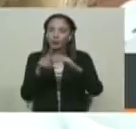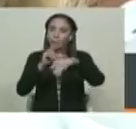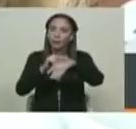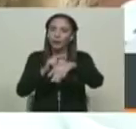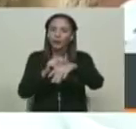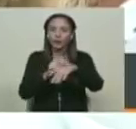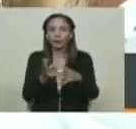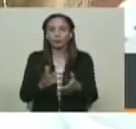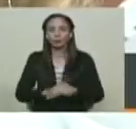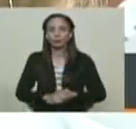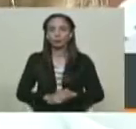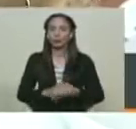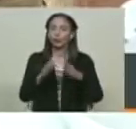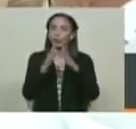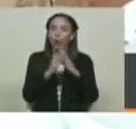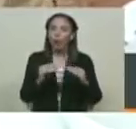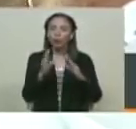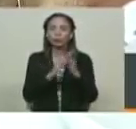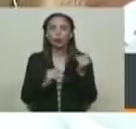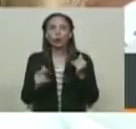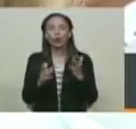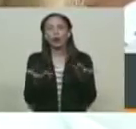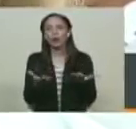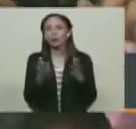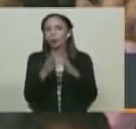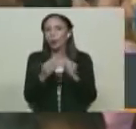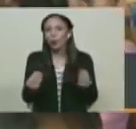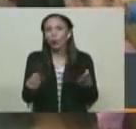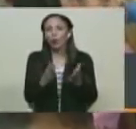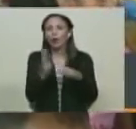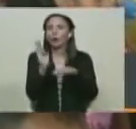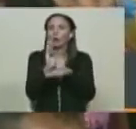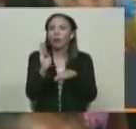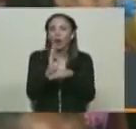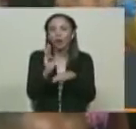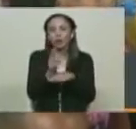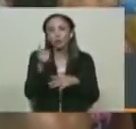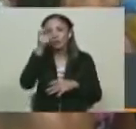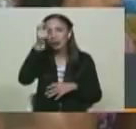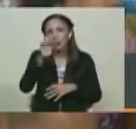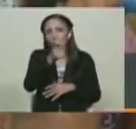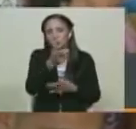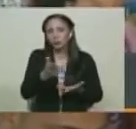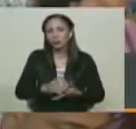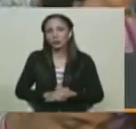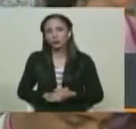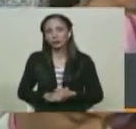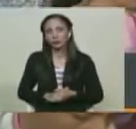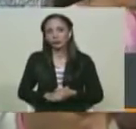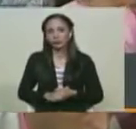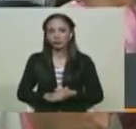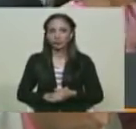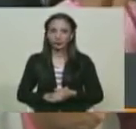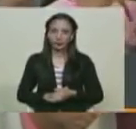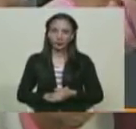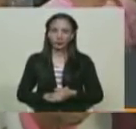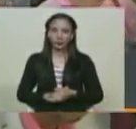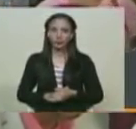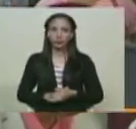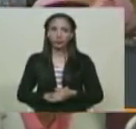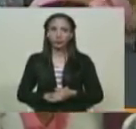BQR para los beneficios sociales, para la protección y seguridad social del pueblo de Venezuela, mi